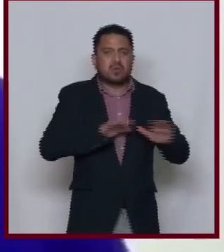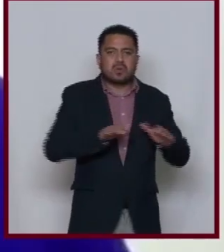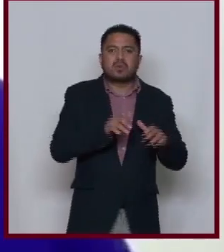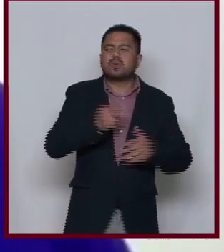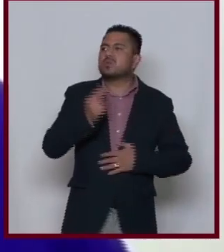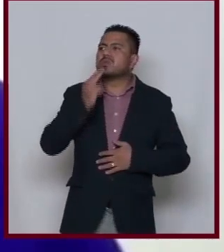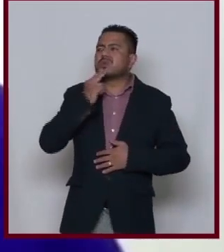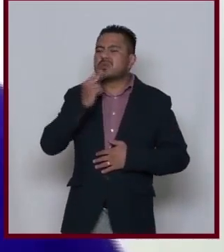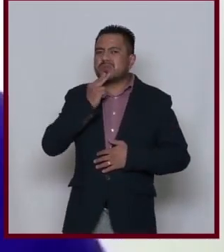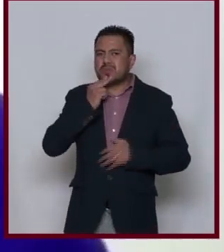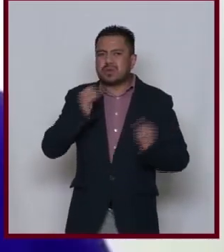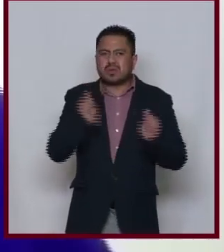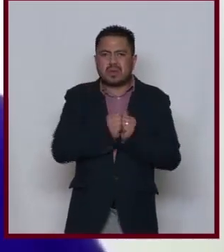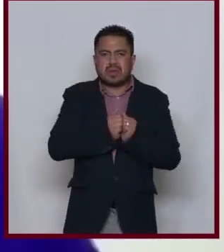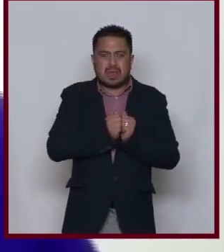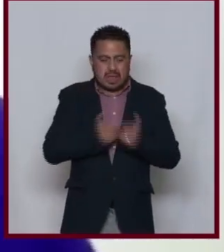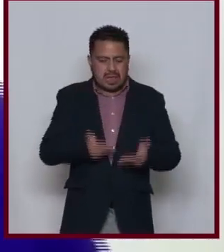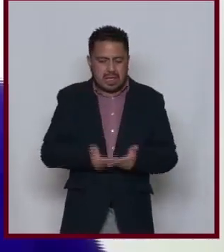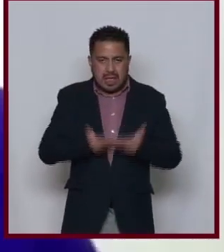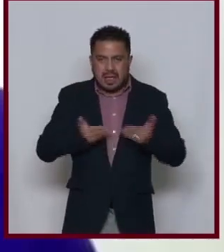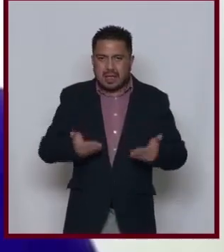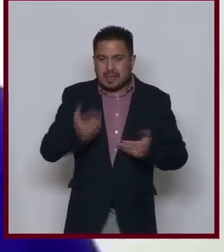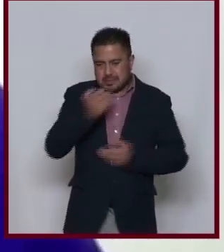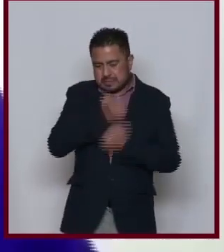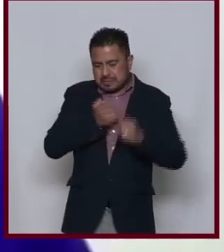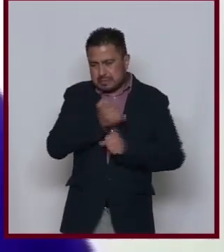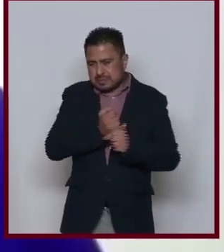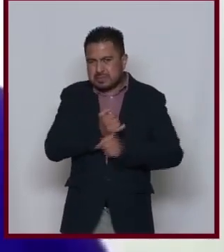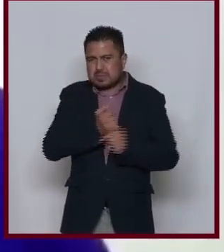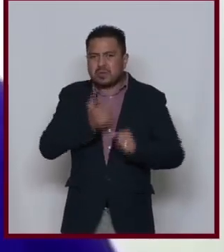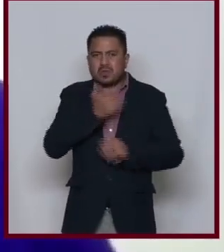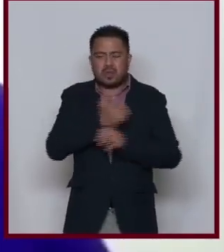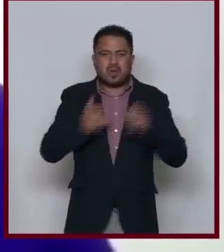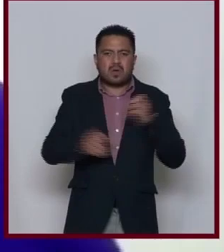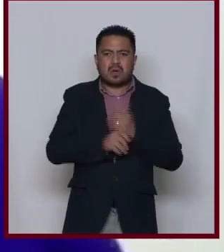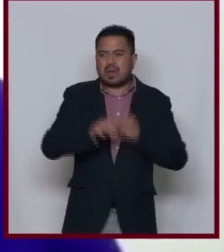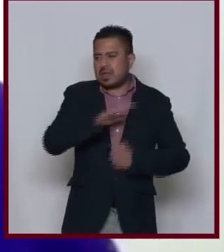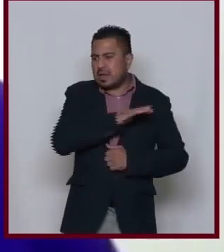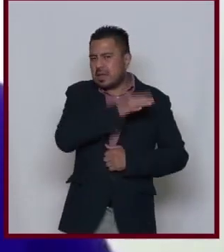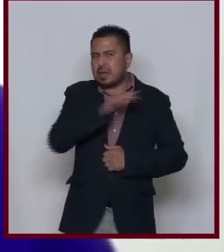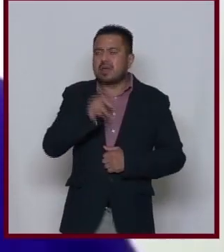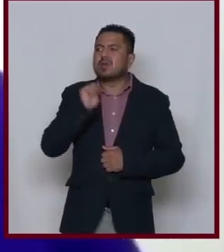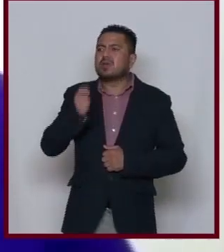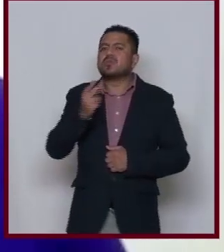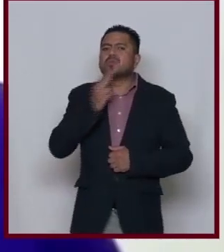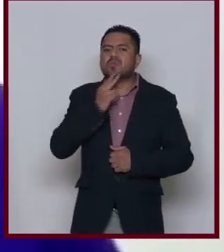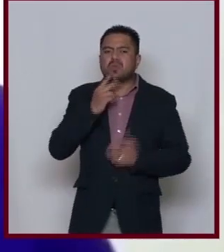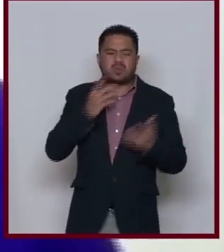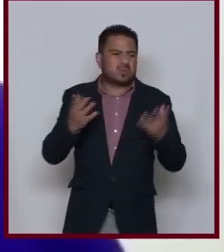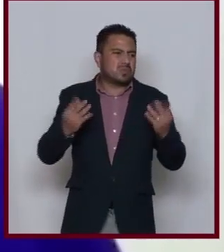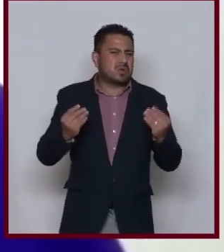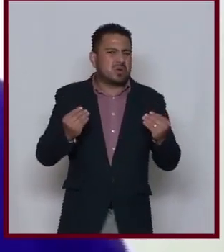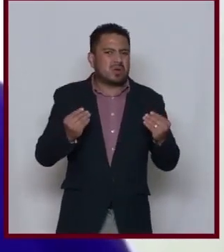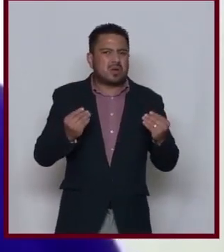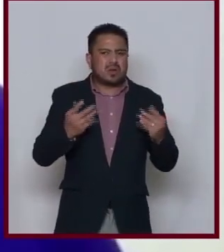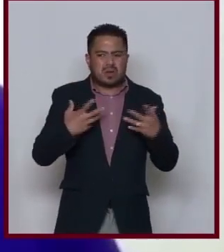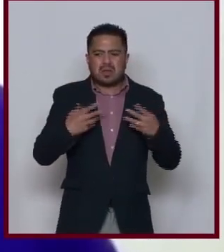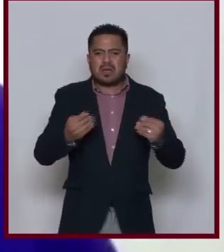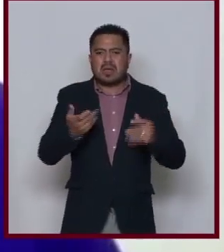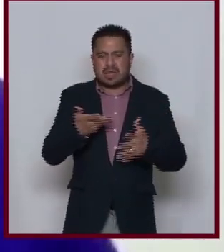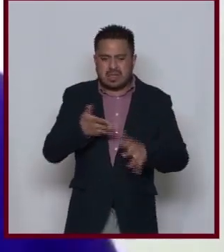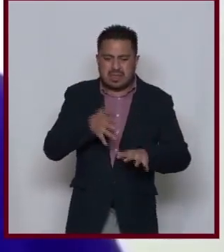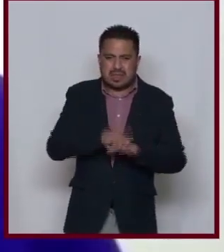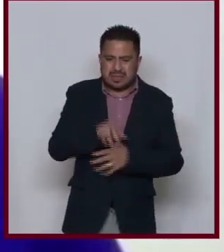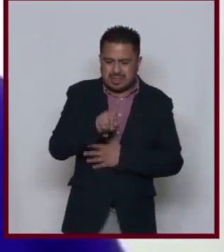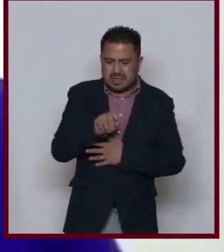usamos en estas tipo de análisis de objetos en general, se usa un montón las derivadas e integrales,